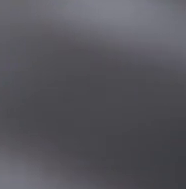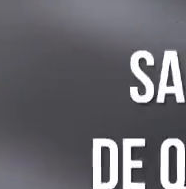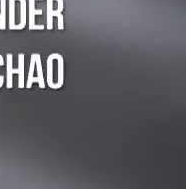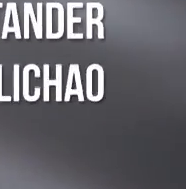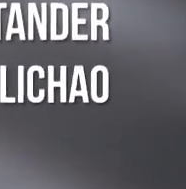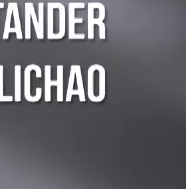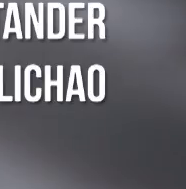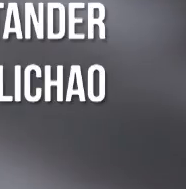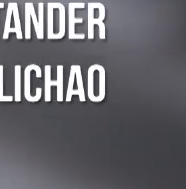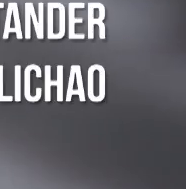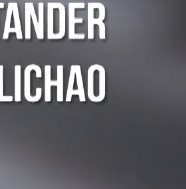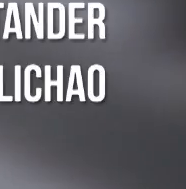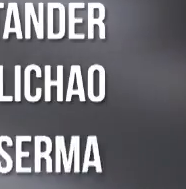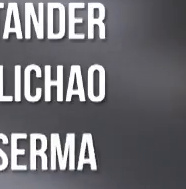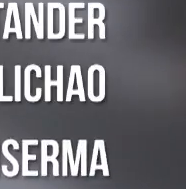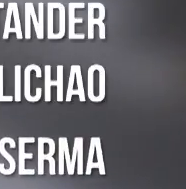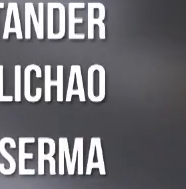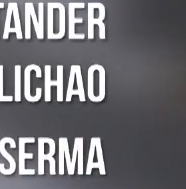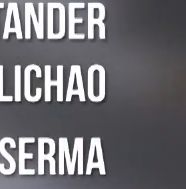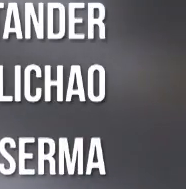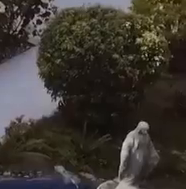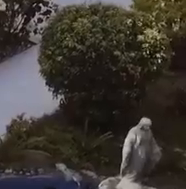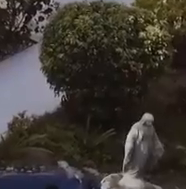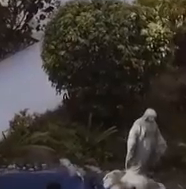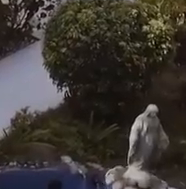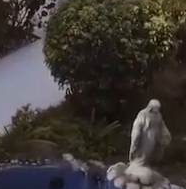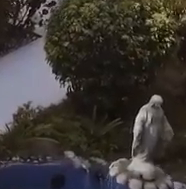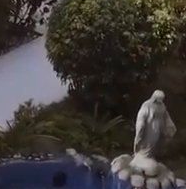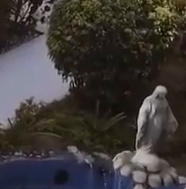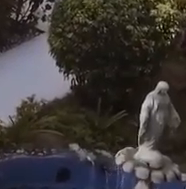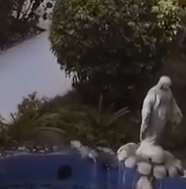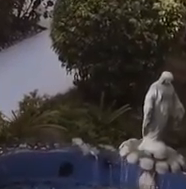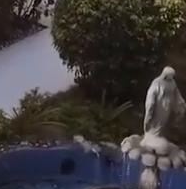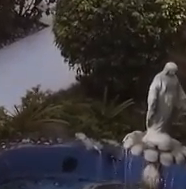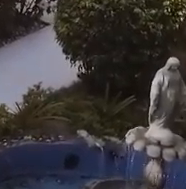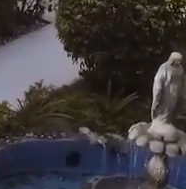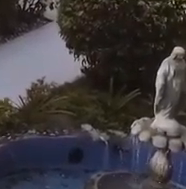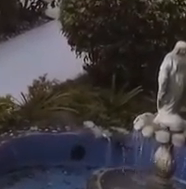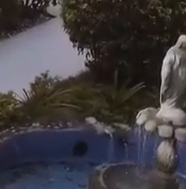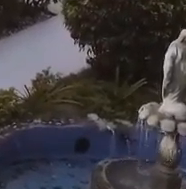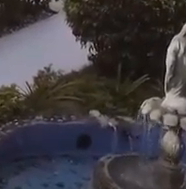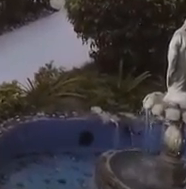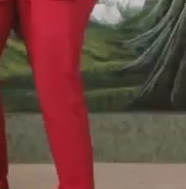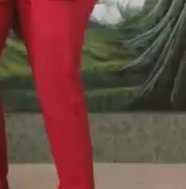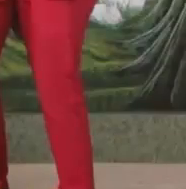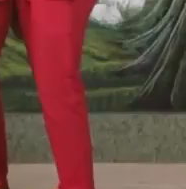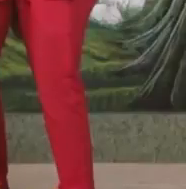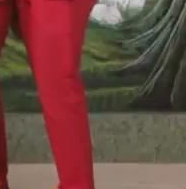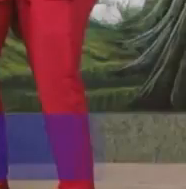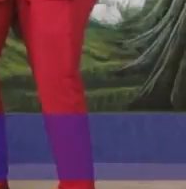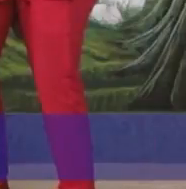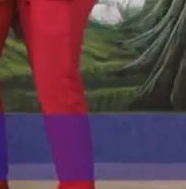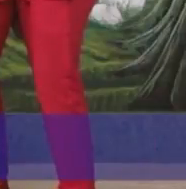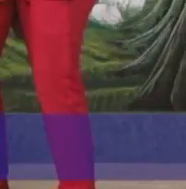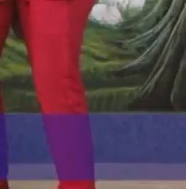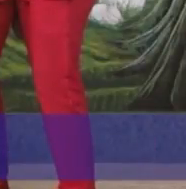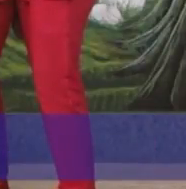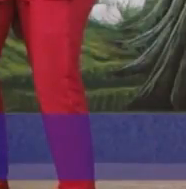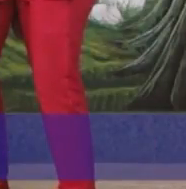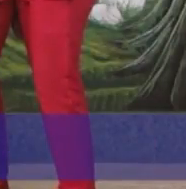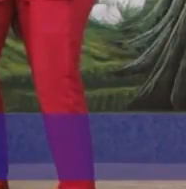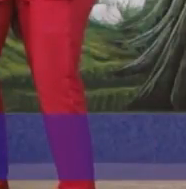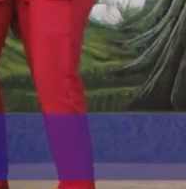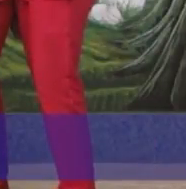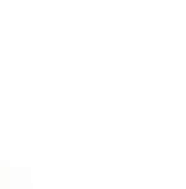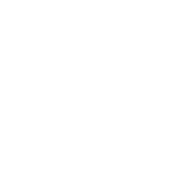santander de quilichao y al ser más parques de la salud doctor rojas la alternativa más